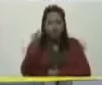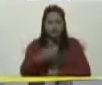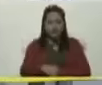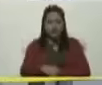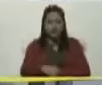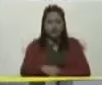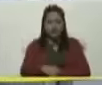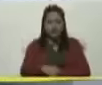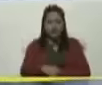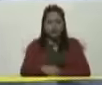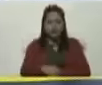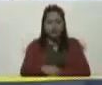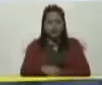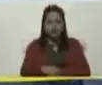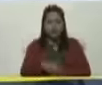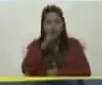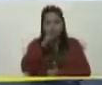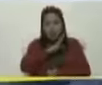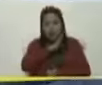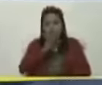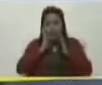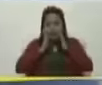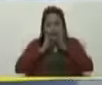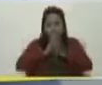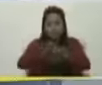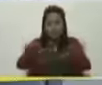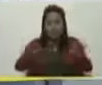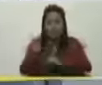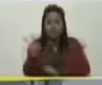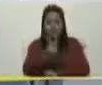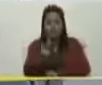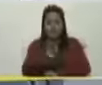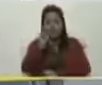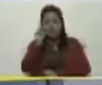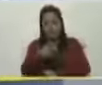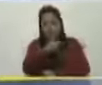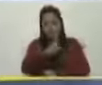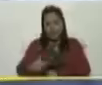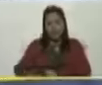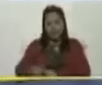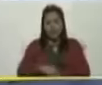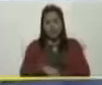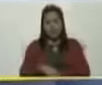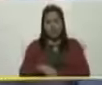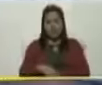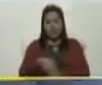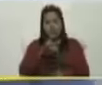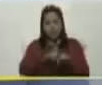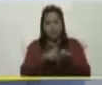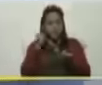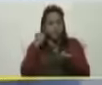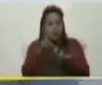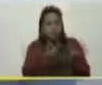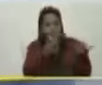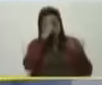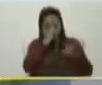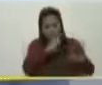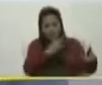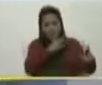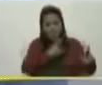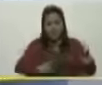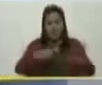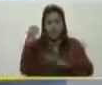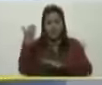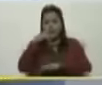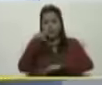Dios bendiga al presidente de la República, primera dama, mi respeto, presidente de la Honorable Asamblea Nacional, mi